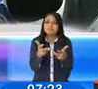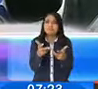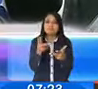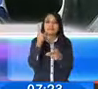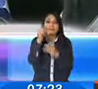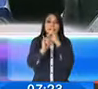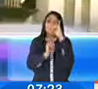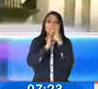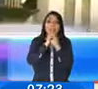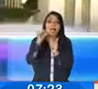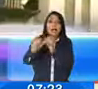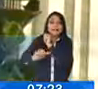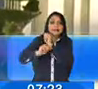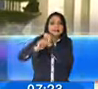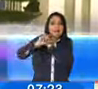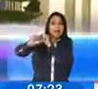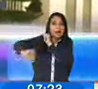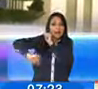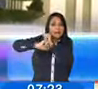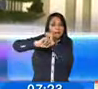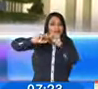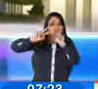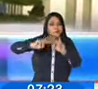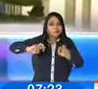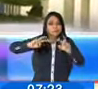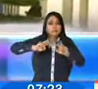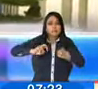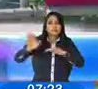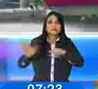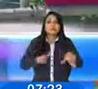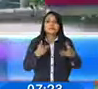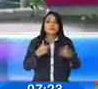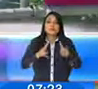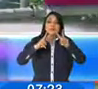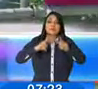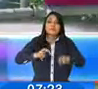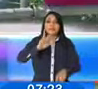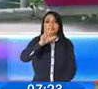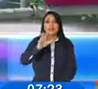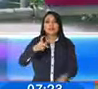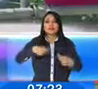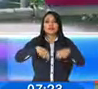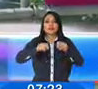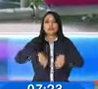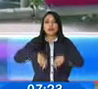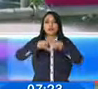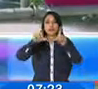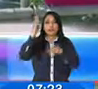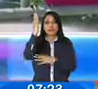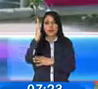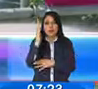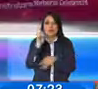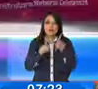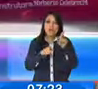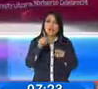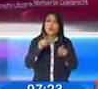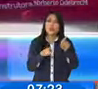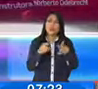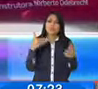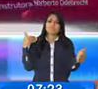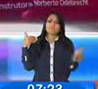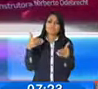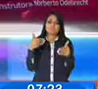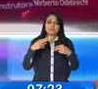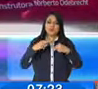cooperación internacional. Asimismo, la Fiscalía investiga otros 30 contratos suscritos por Odebrecht. Muchos corresponderían a la época en la